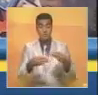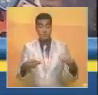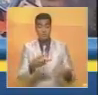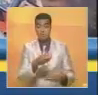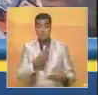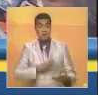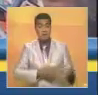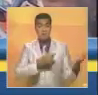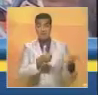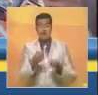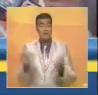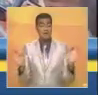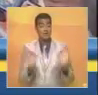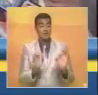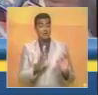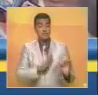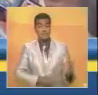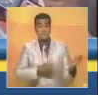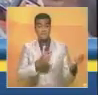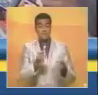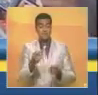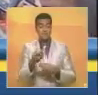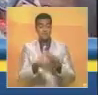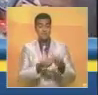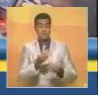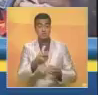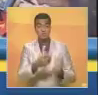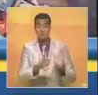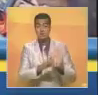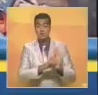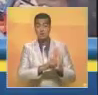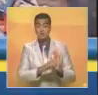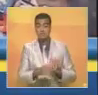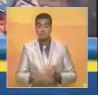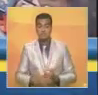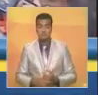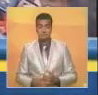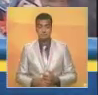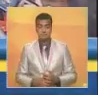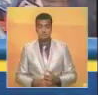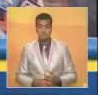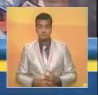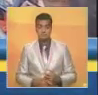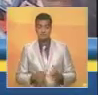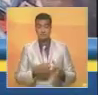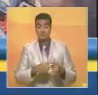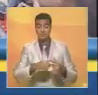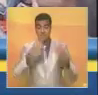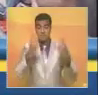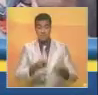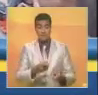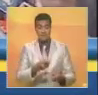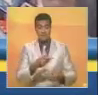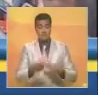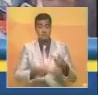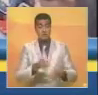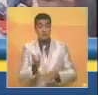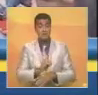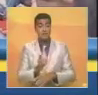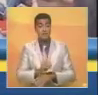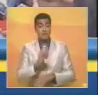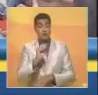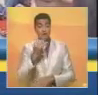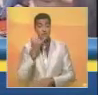estar pagando entrada. Quien esté pagando entrada está actuando de una manera ilegal, irregular, y entonces debe proceder de inmediato a